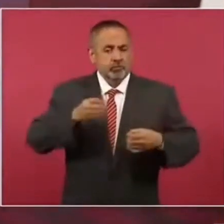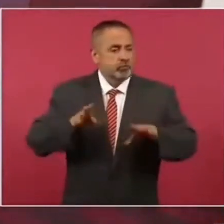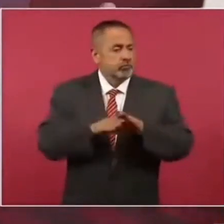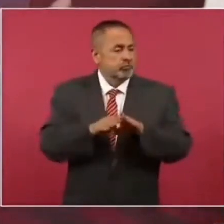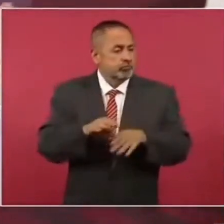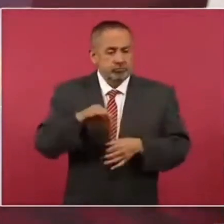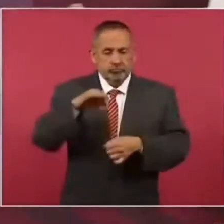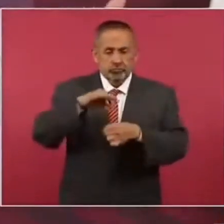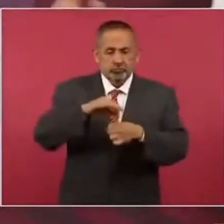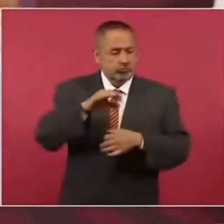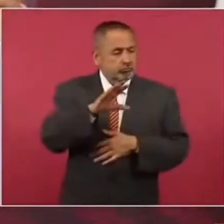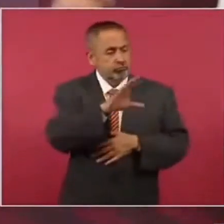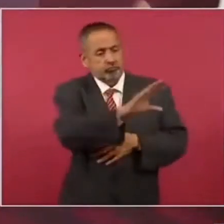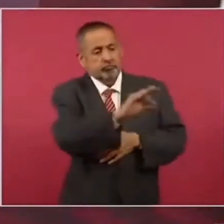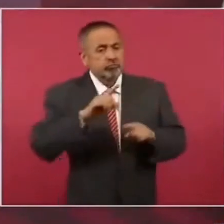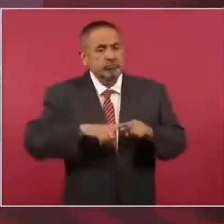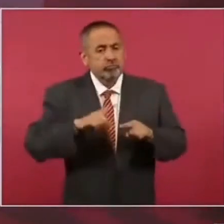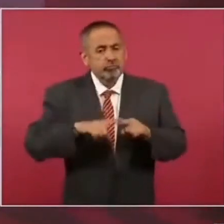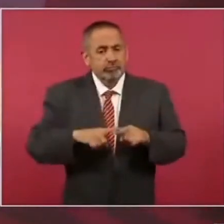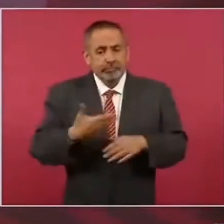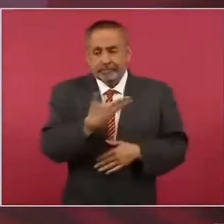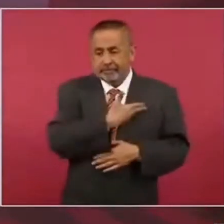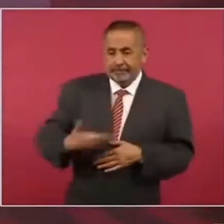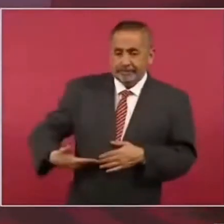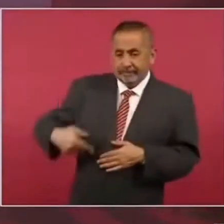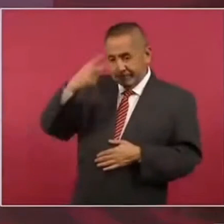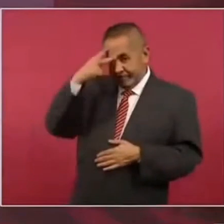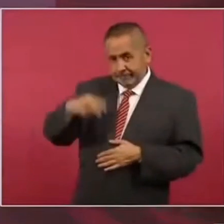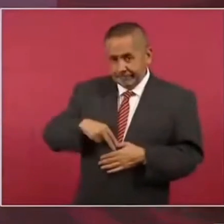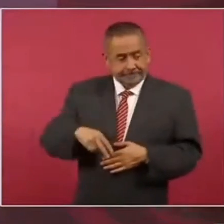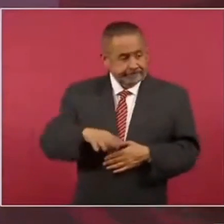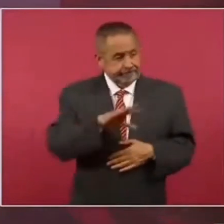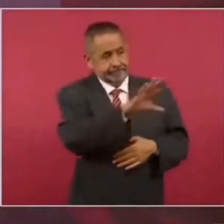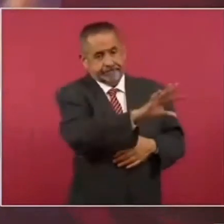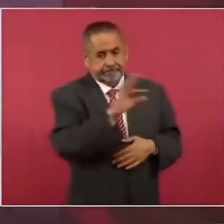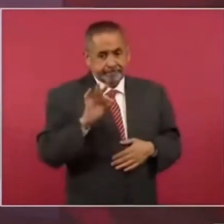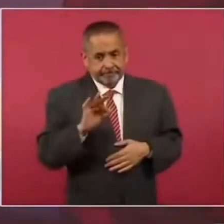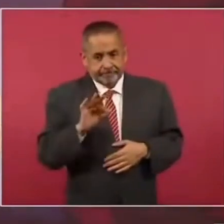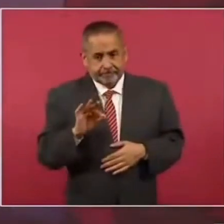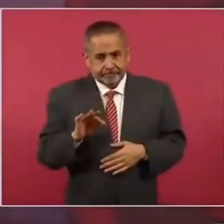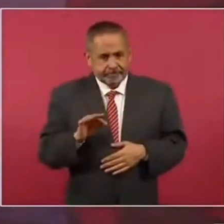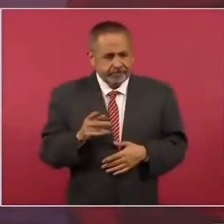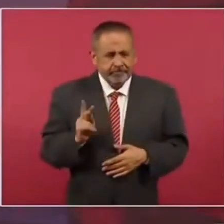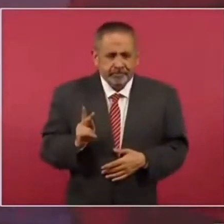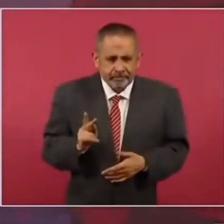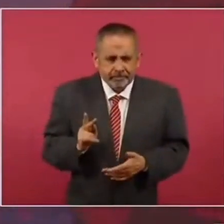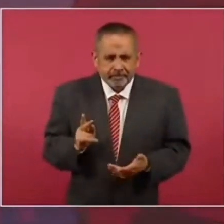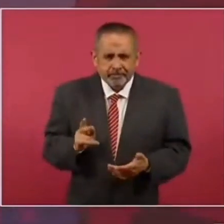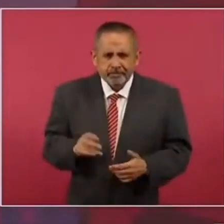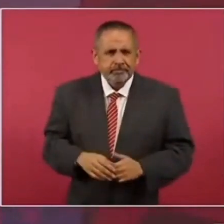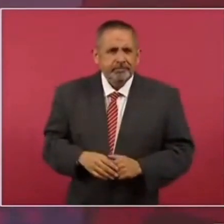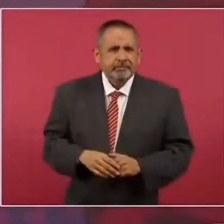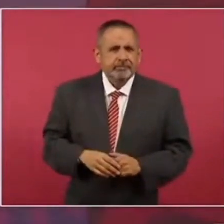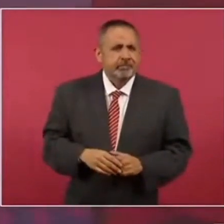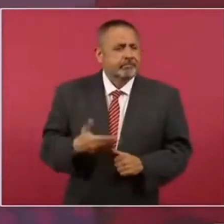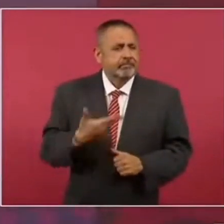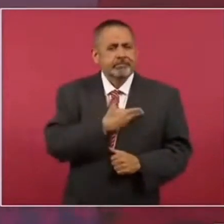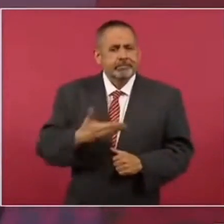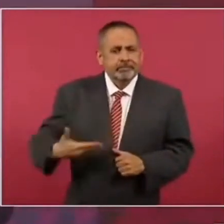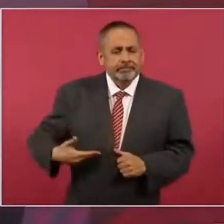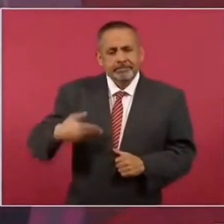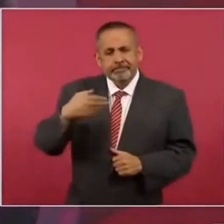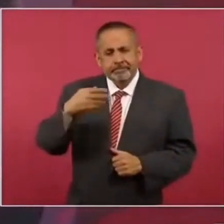nombrados por el presidente de la República. Nada más que el presidente